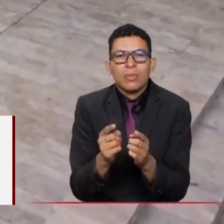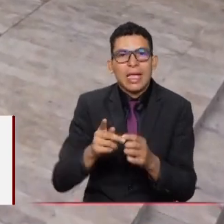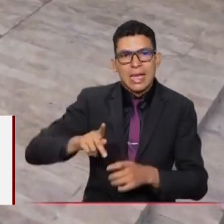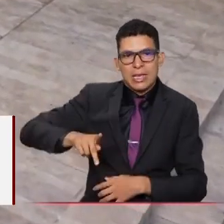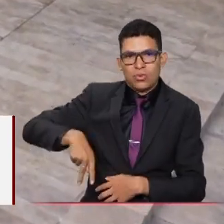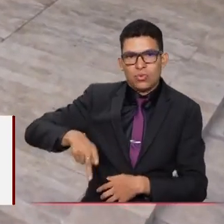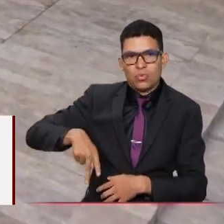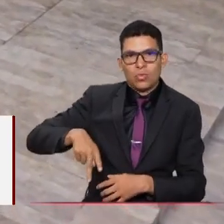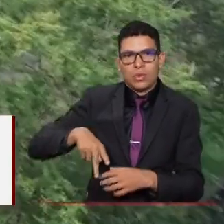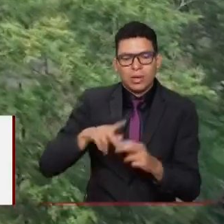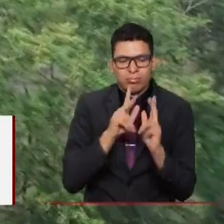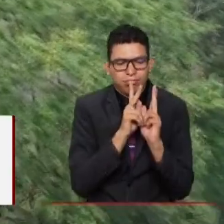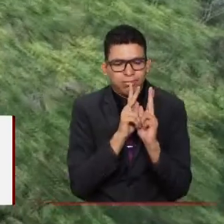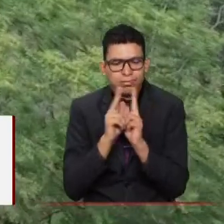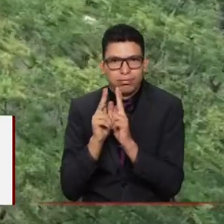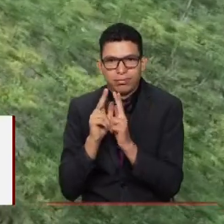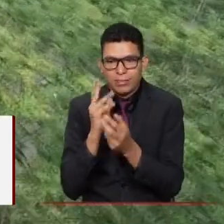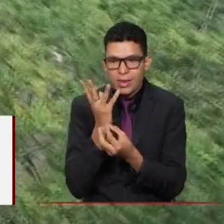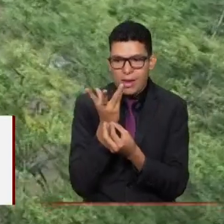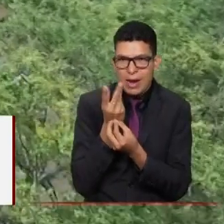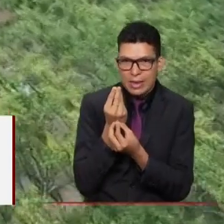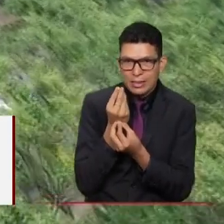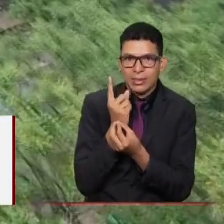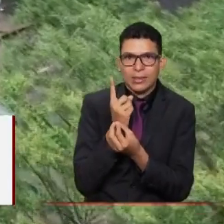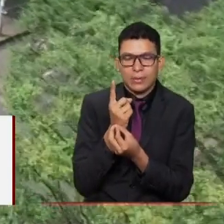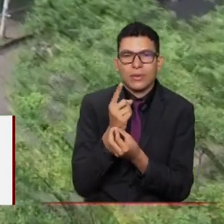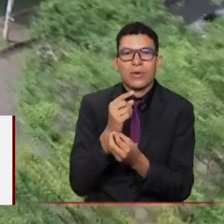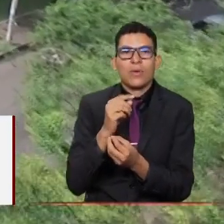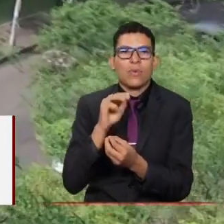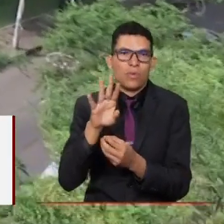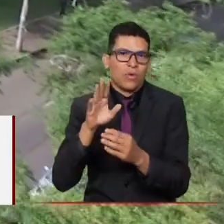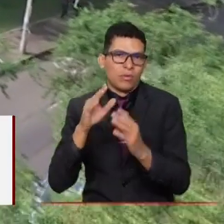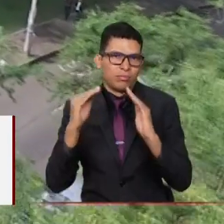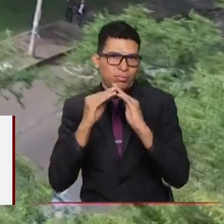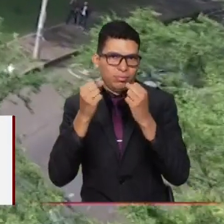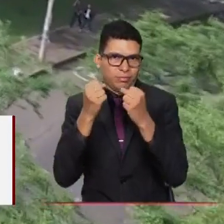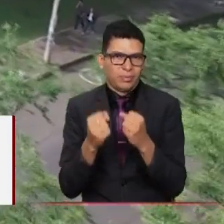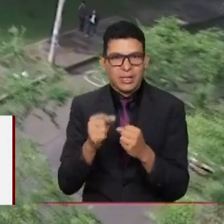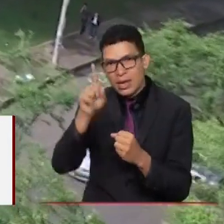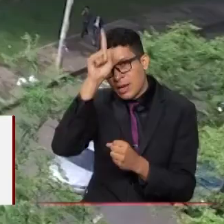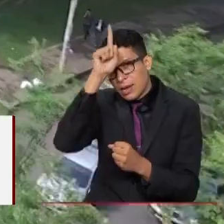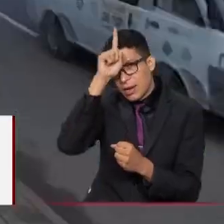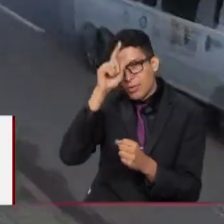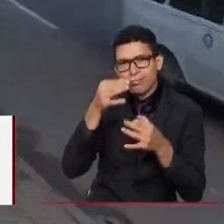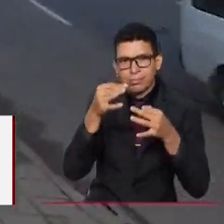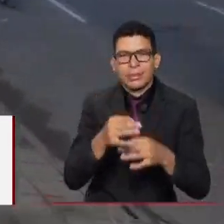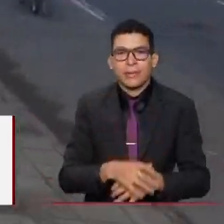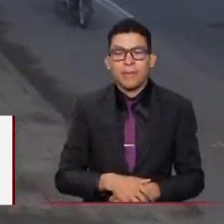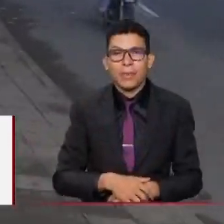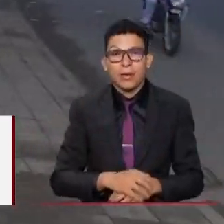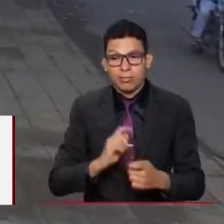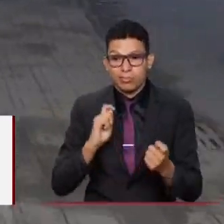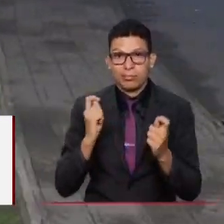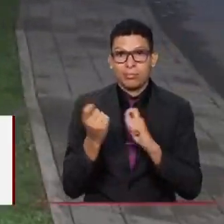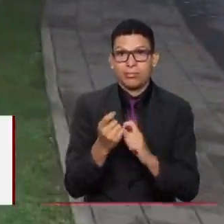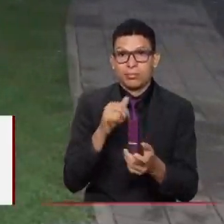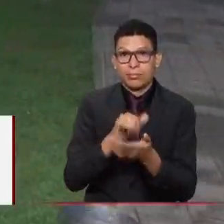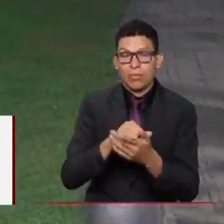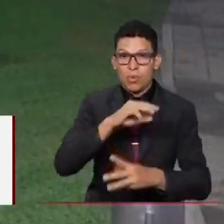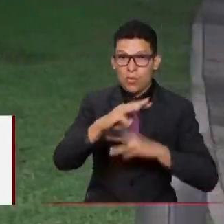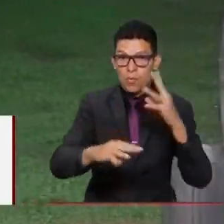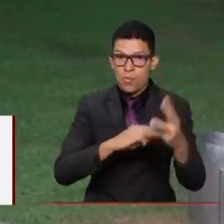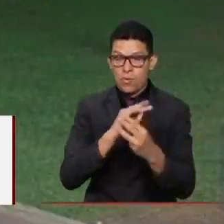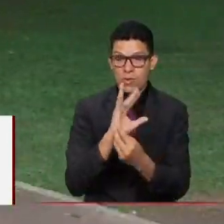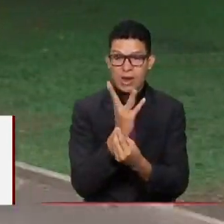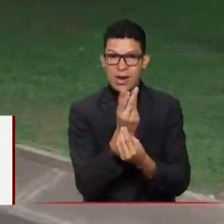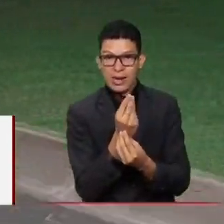de diseño, arte, que fue la escuela Bauhaus, la escuela alemana, una escuela que revolucionó el mundo del